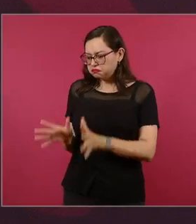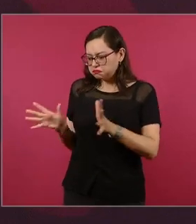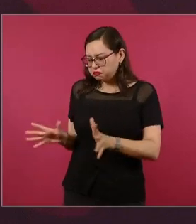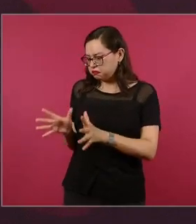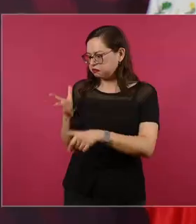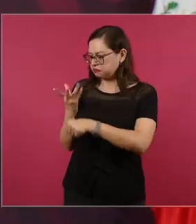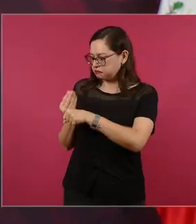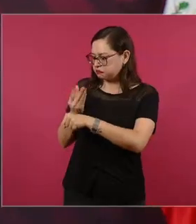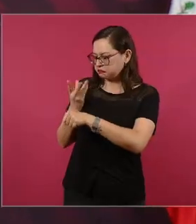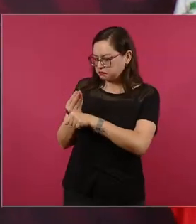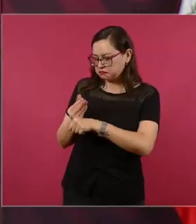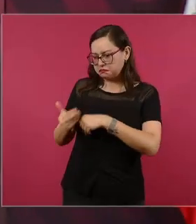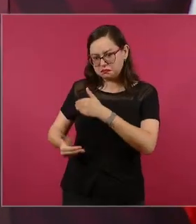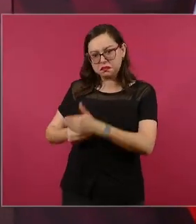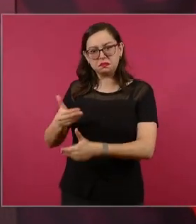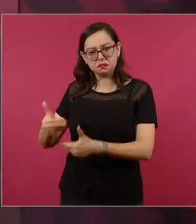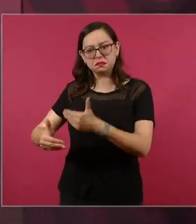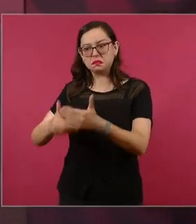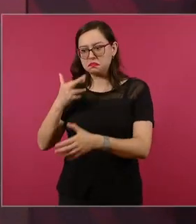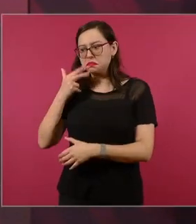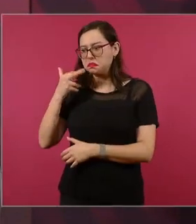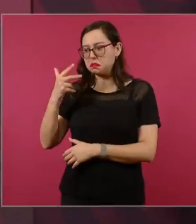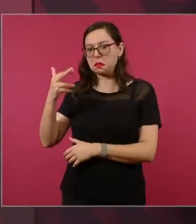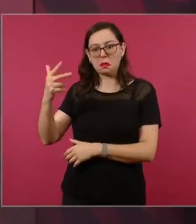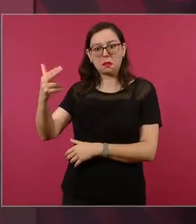el sistema educativo.